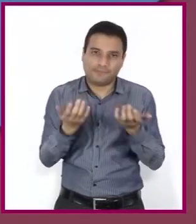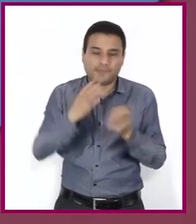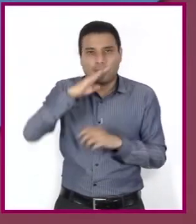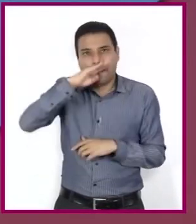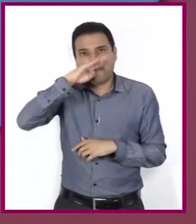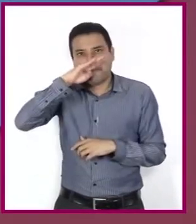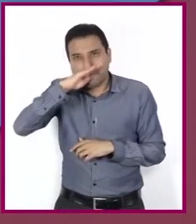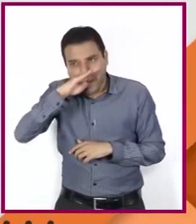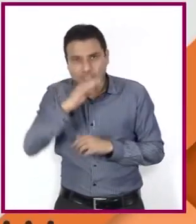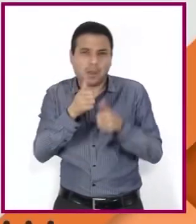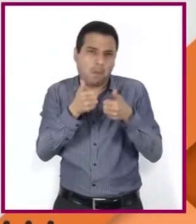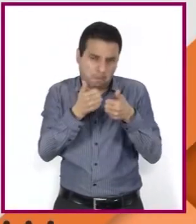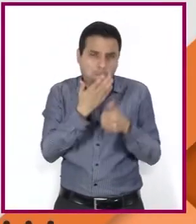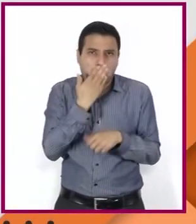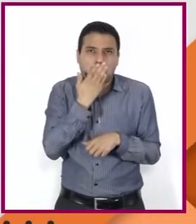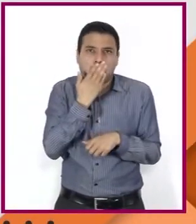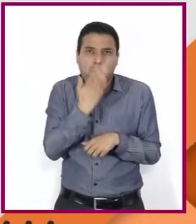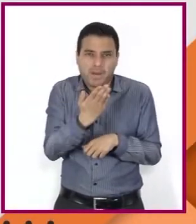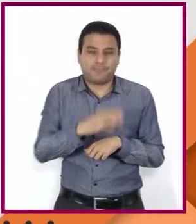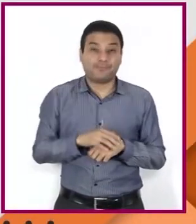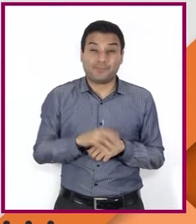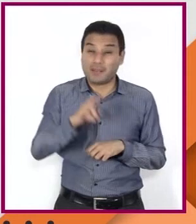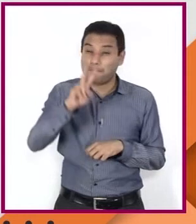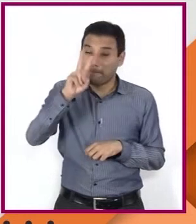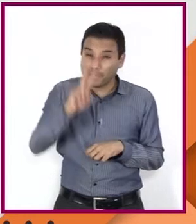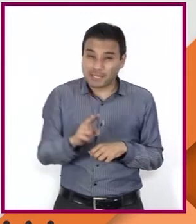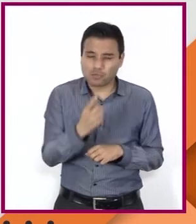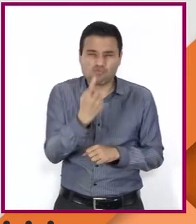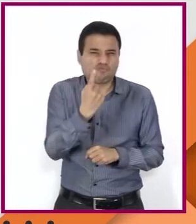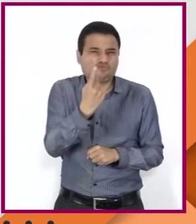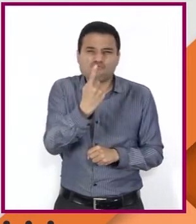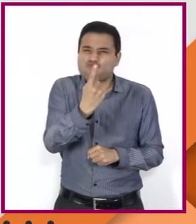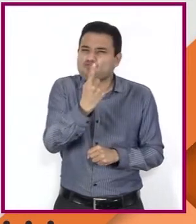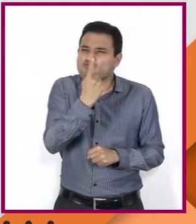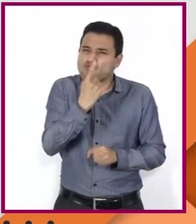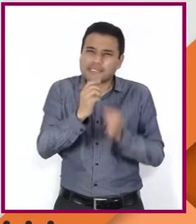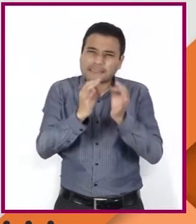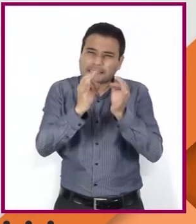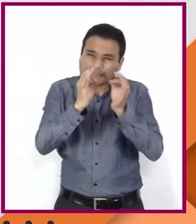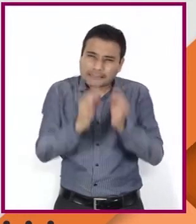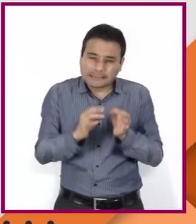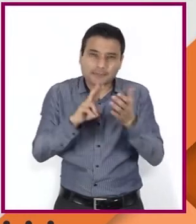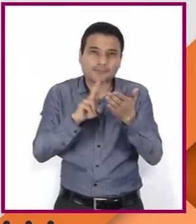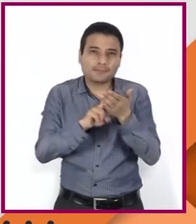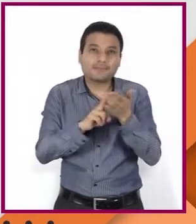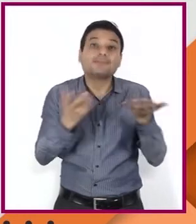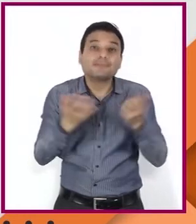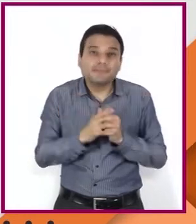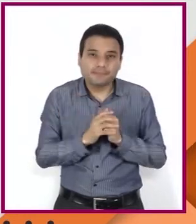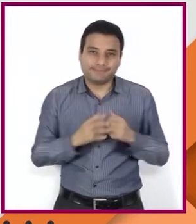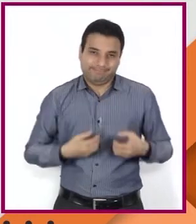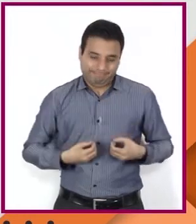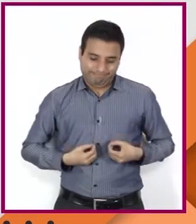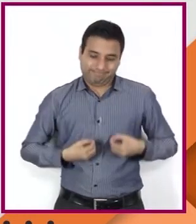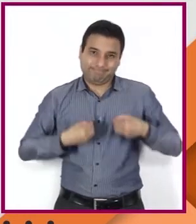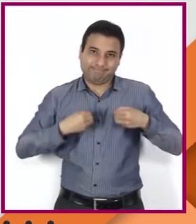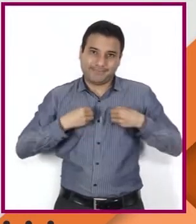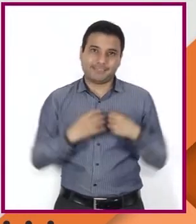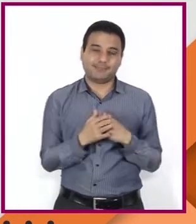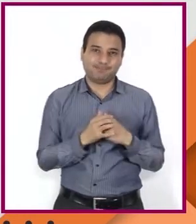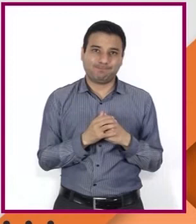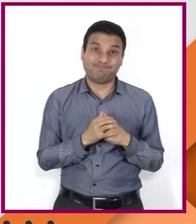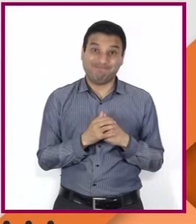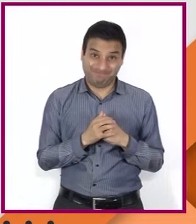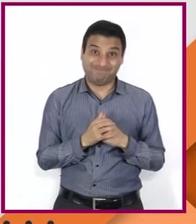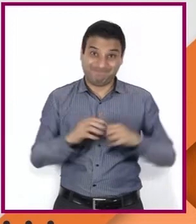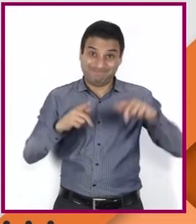podían ser ofrendadas, en realidad solo había una cosa que los dioses realmente valoraban: la misma vida humana. Por lo tanto, era a